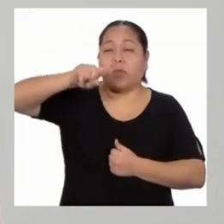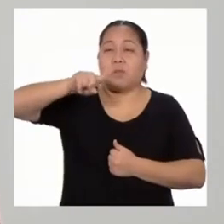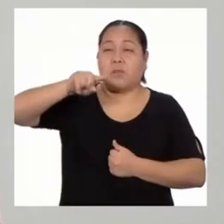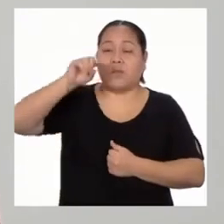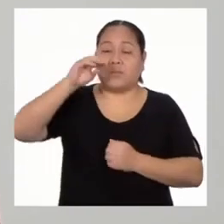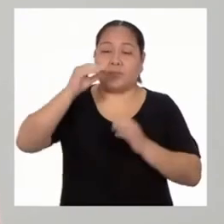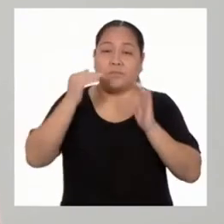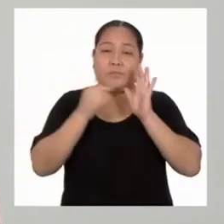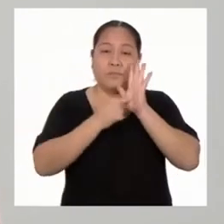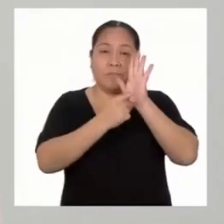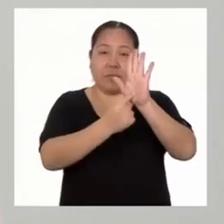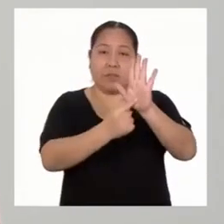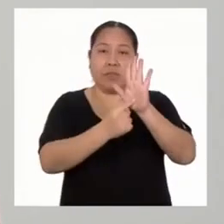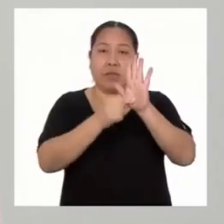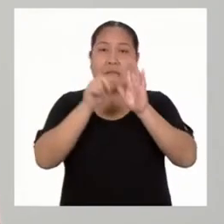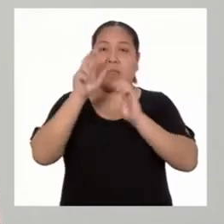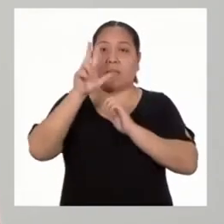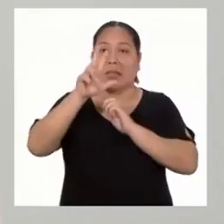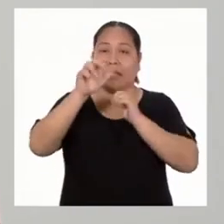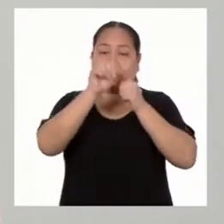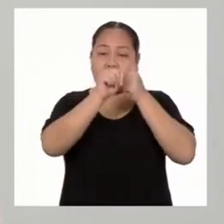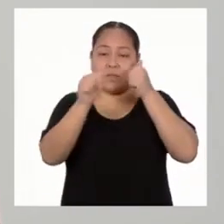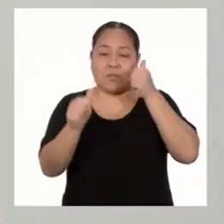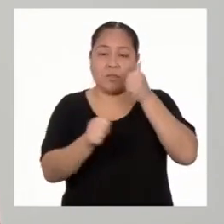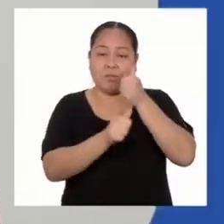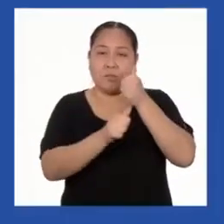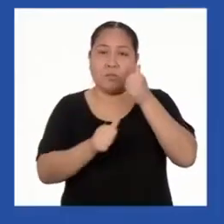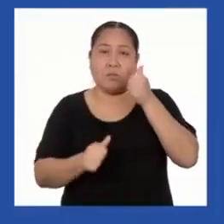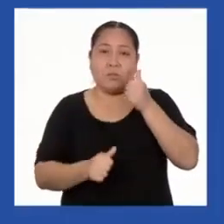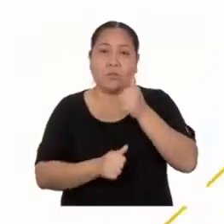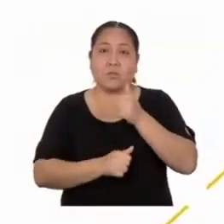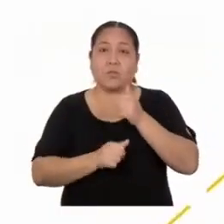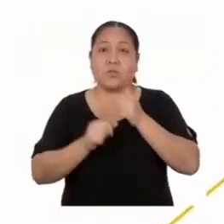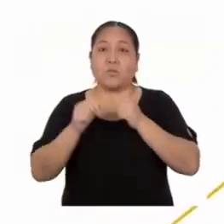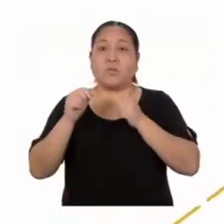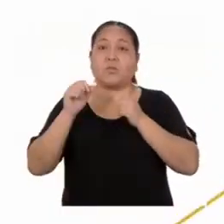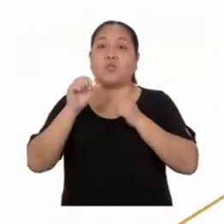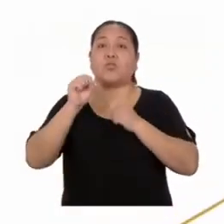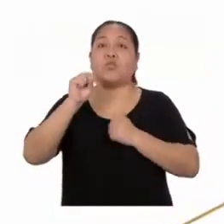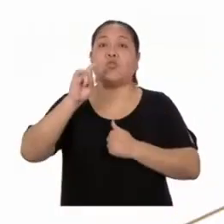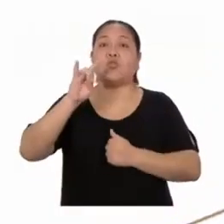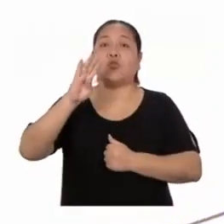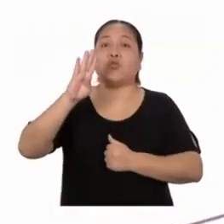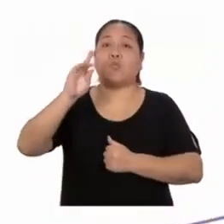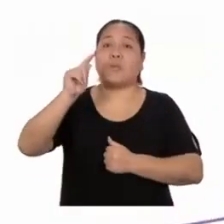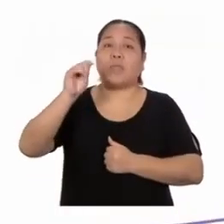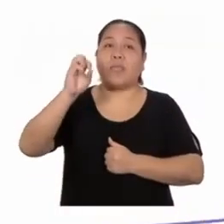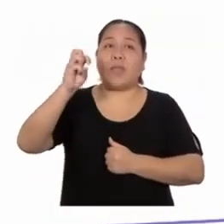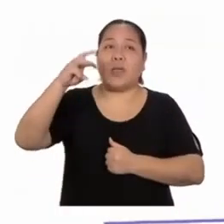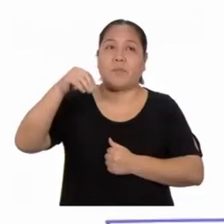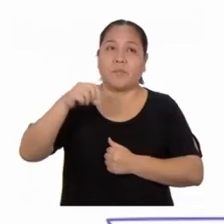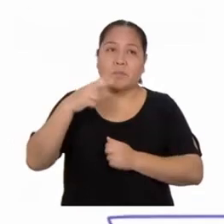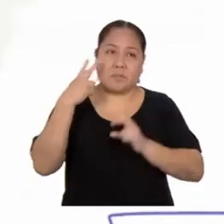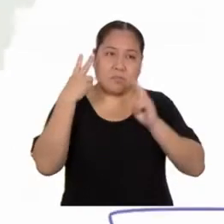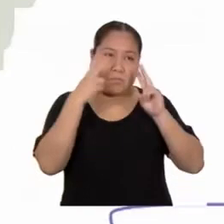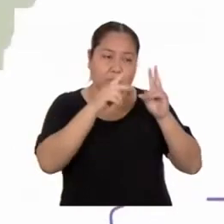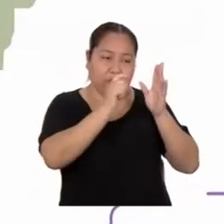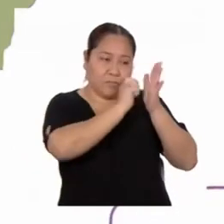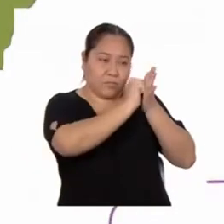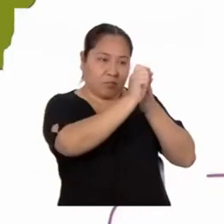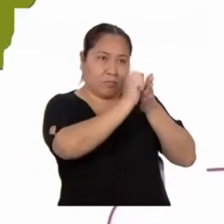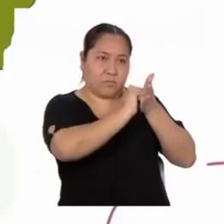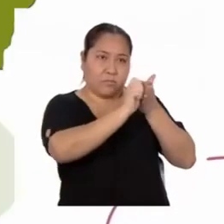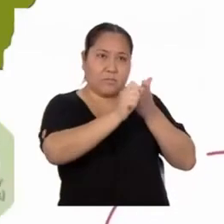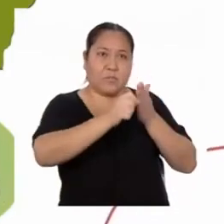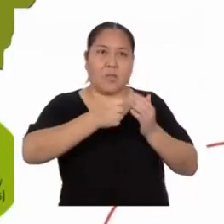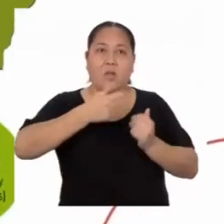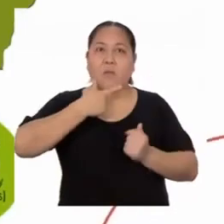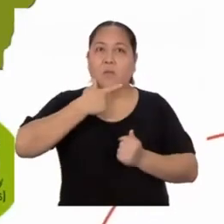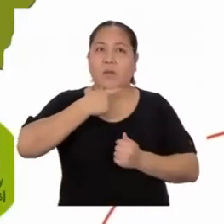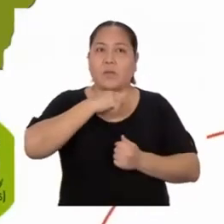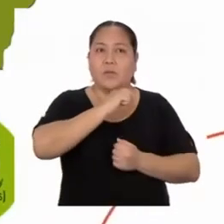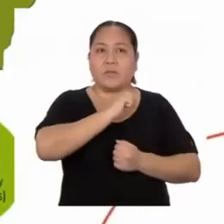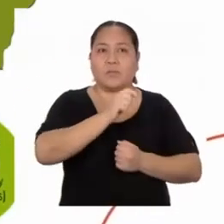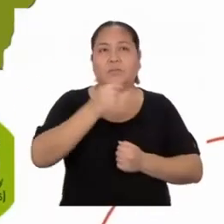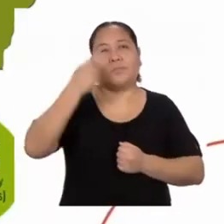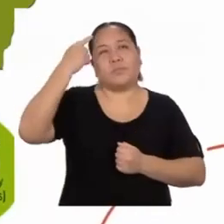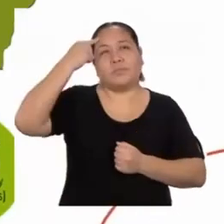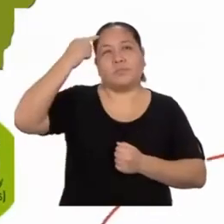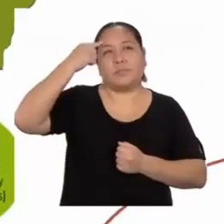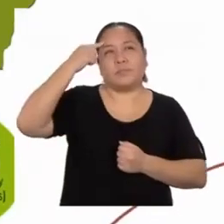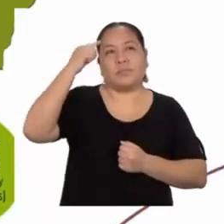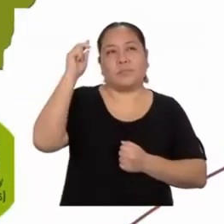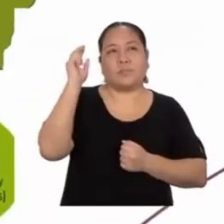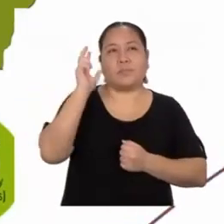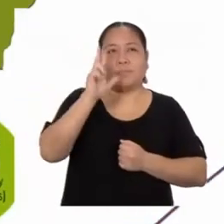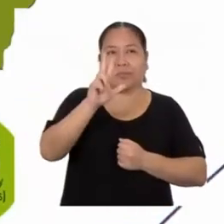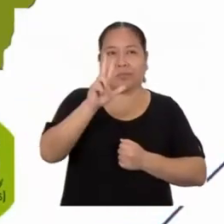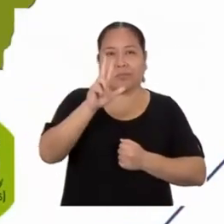subtemas claramente marcados. ¿Puedes nombrarlos? A ver, profesora, voy a resaltarlos con amarillo. Yo creo que se